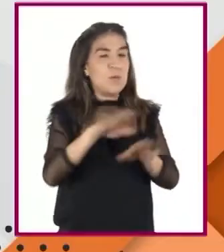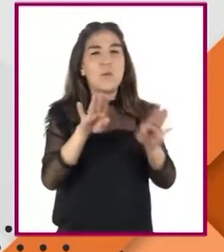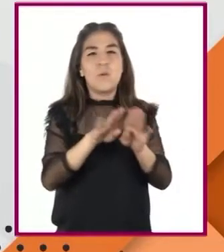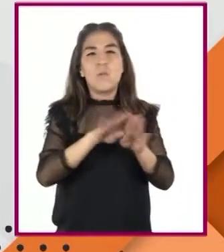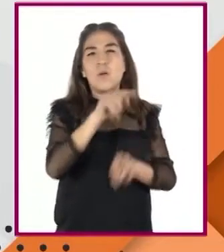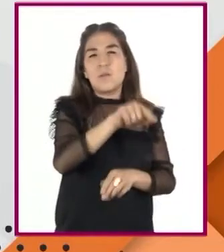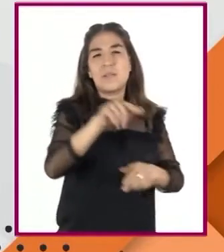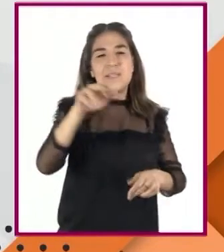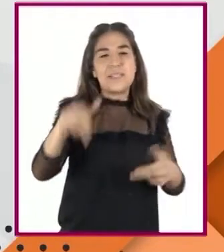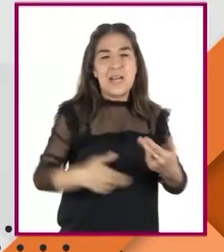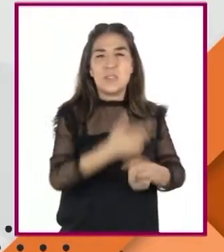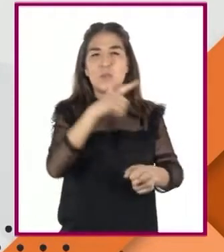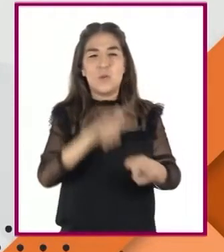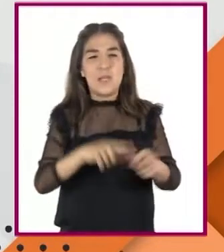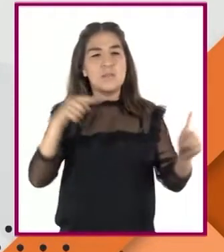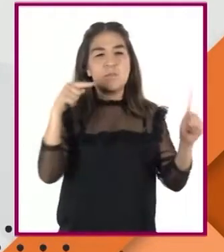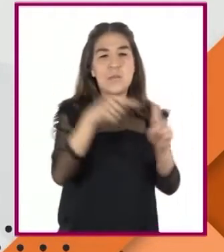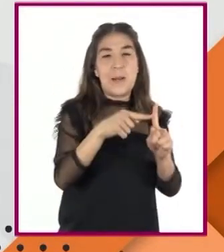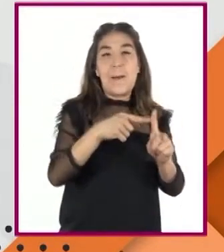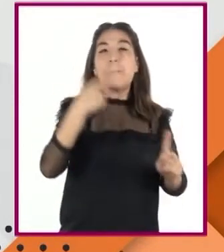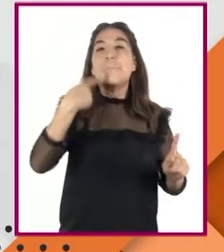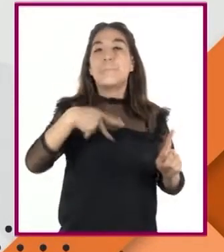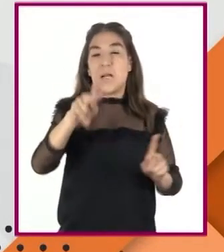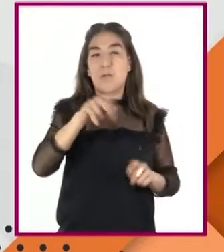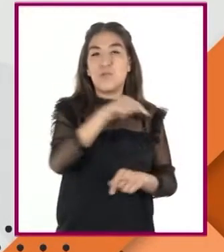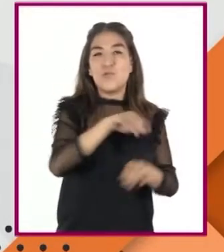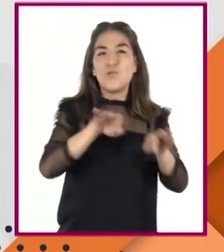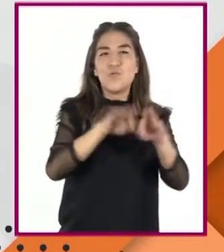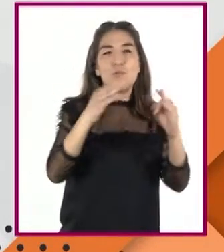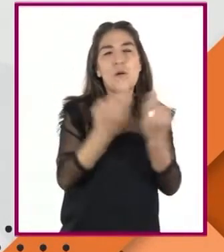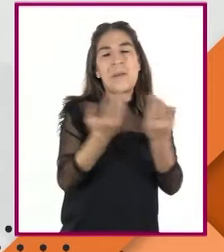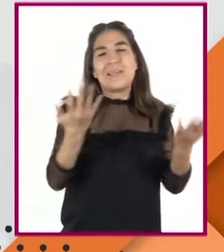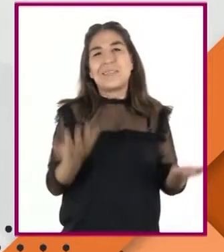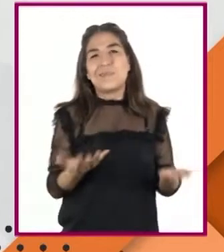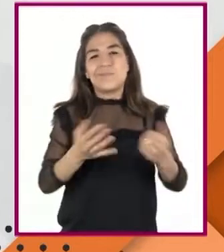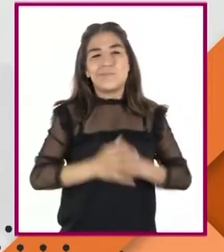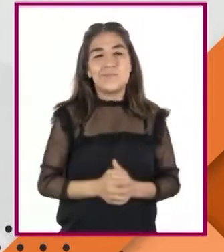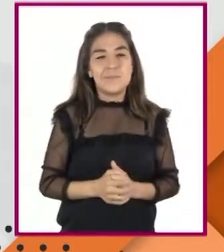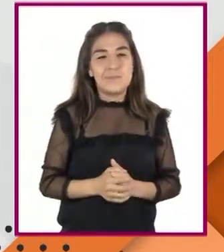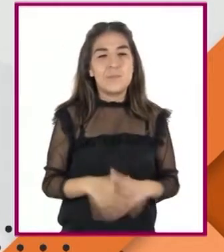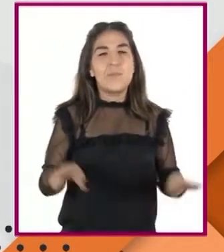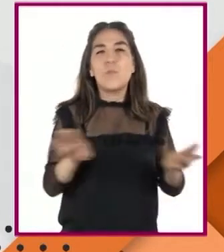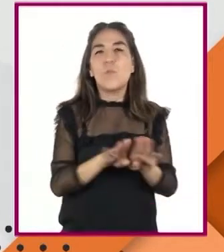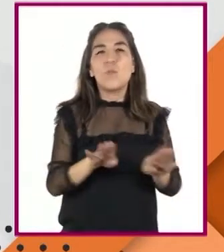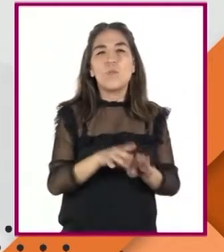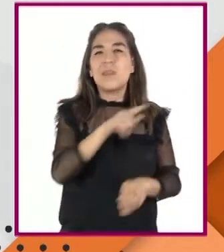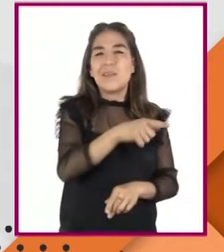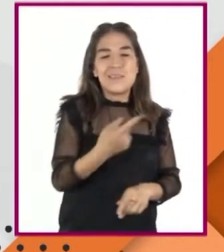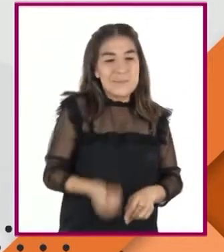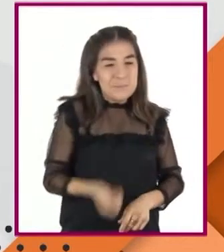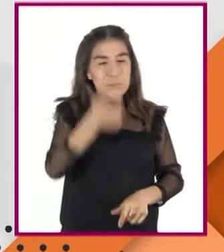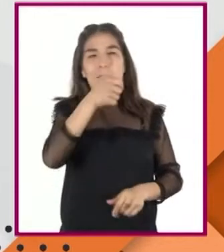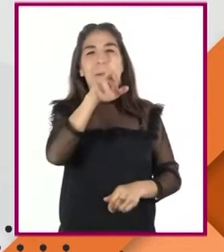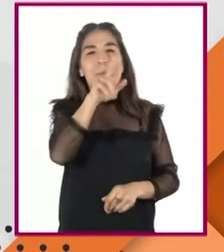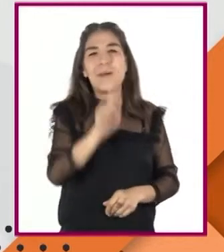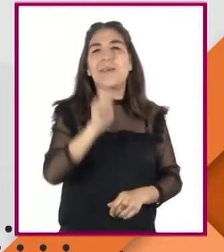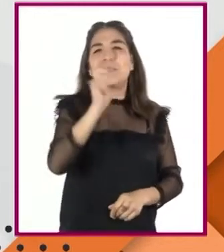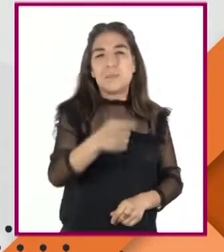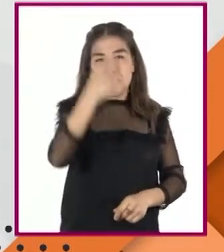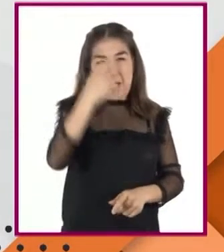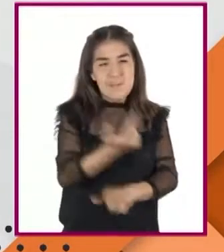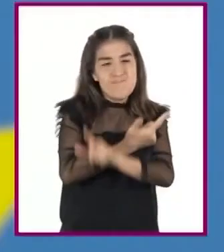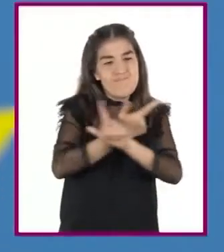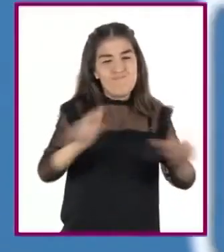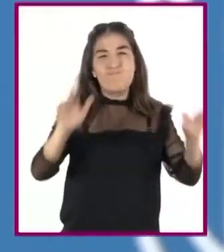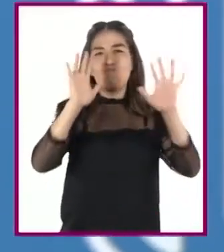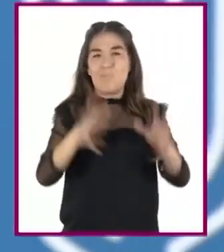nacional, pero, por así decirlo, de forma accidental, porque su primera preocupación era la liberación